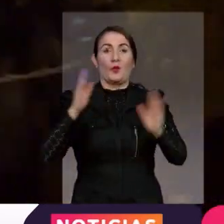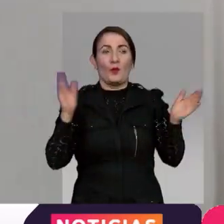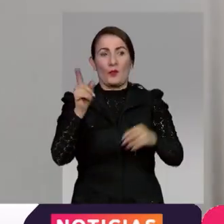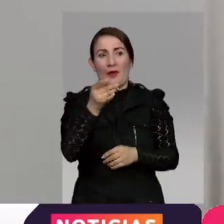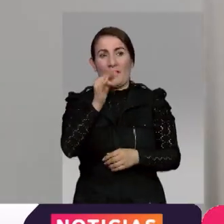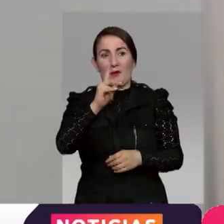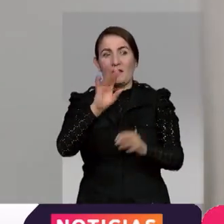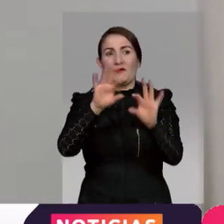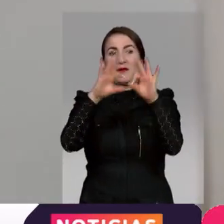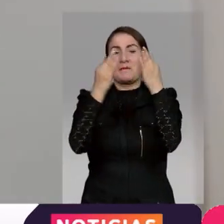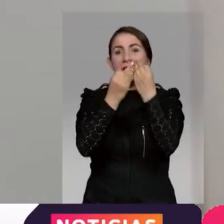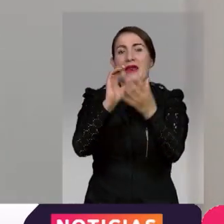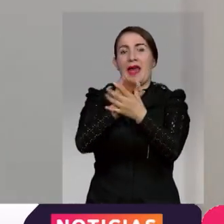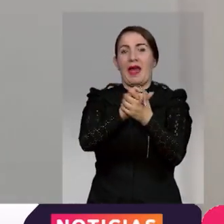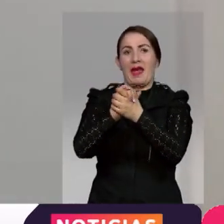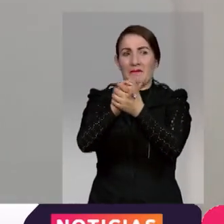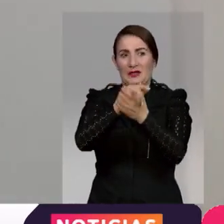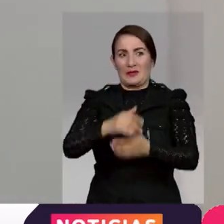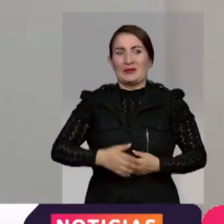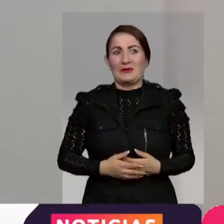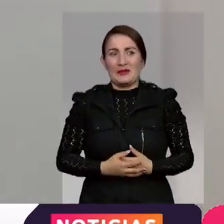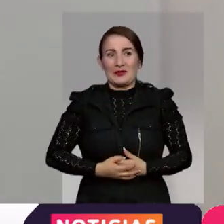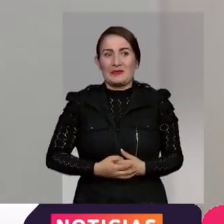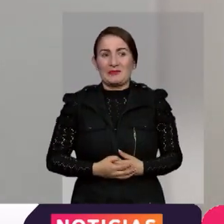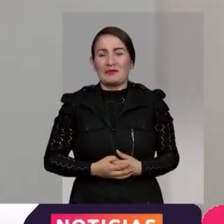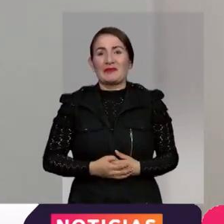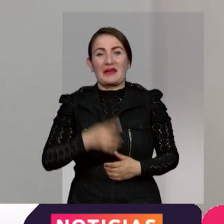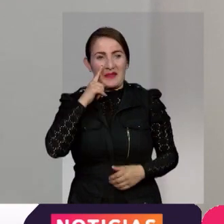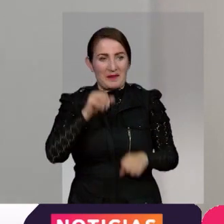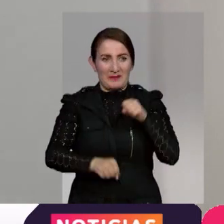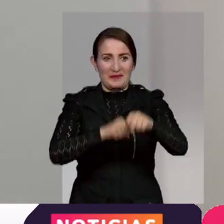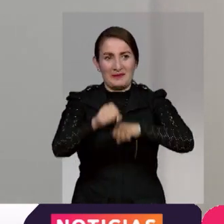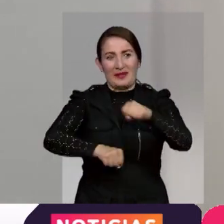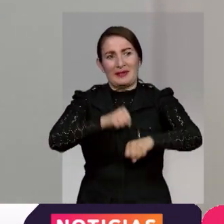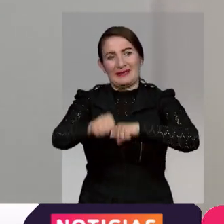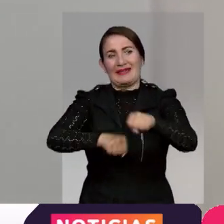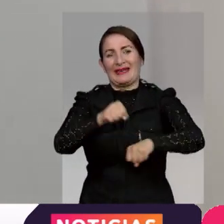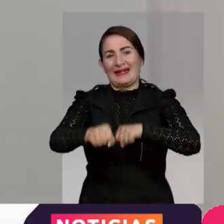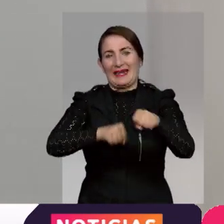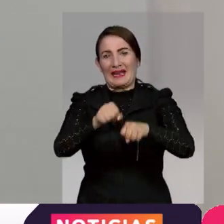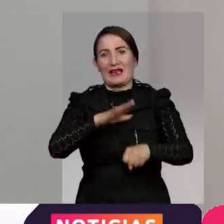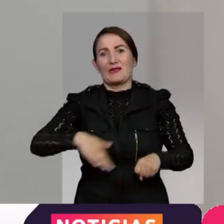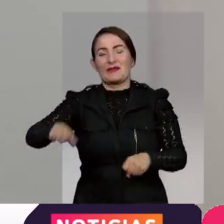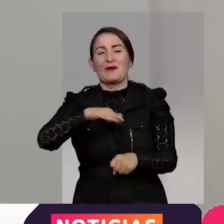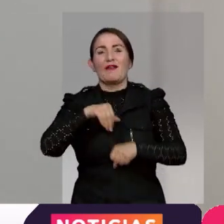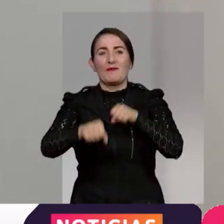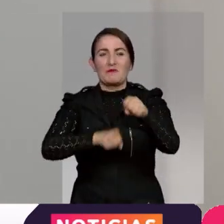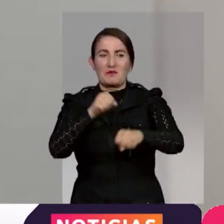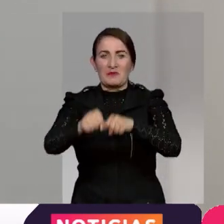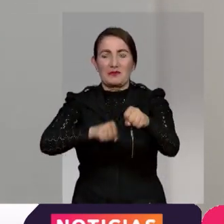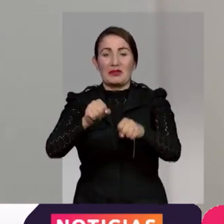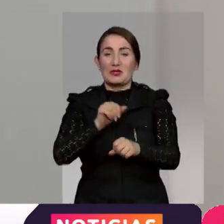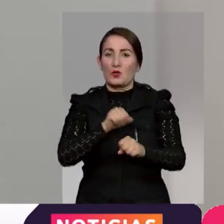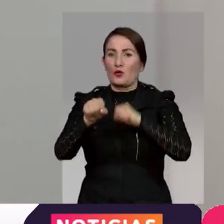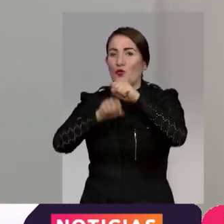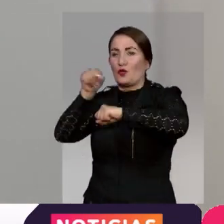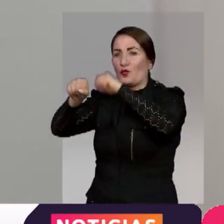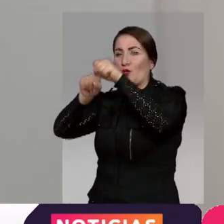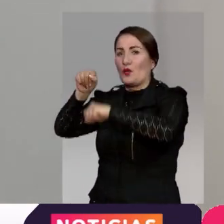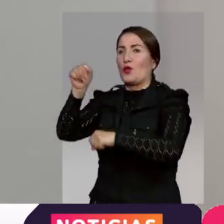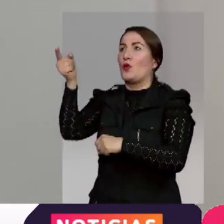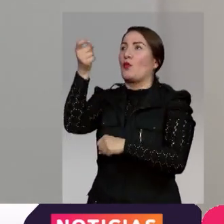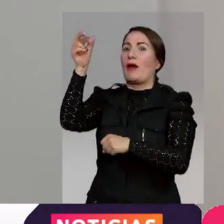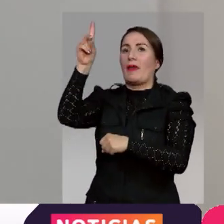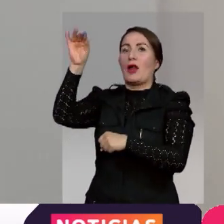amigos. Invitamos a todos los amantes de la bicicleta en Bogotá a nuestro bici recorrido, al ascenso a Guadalupe,